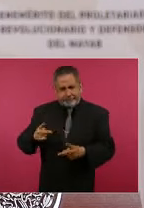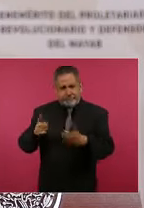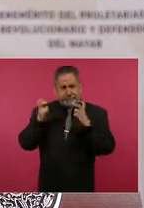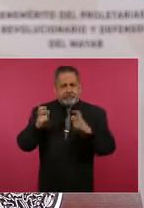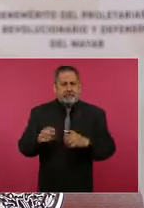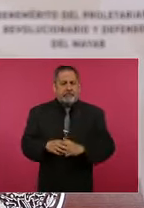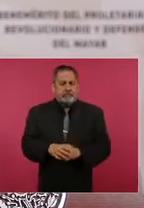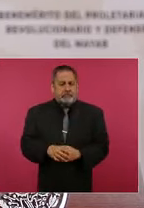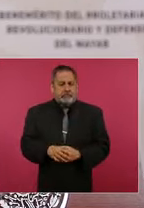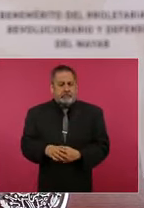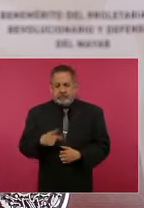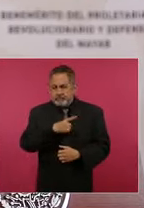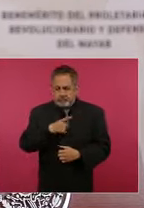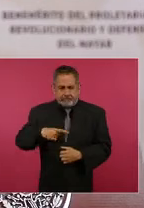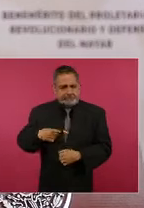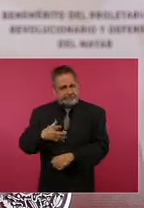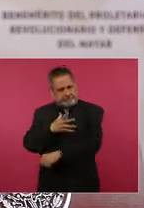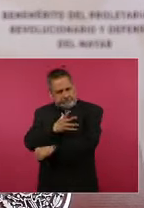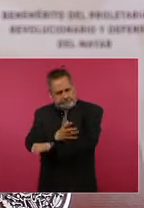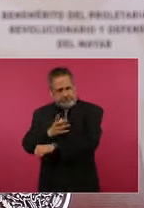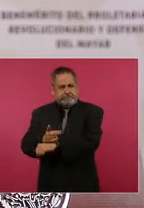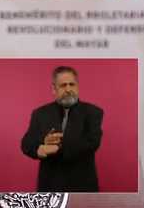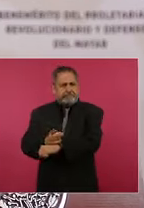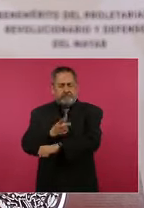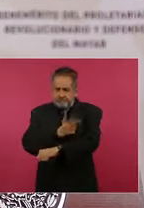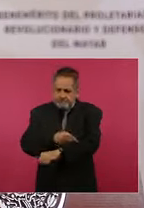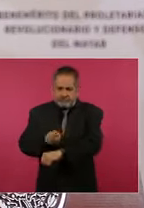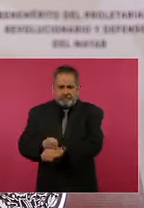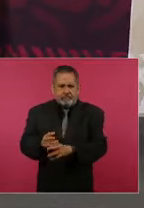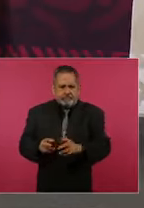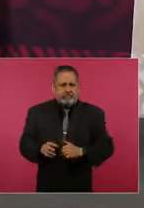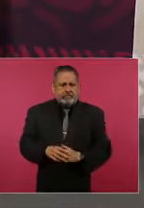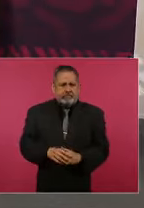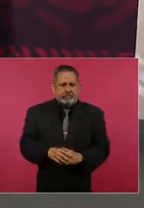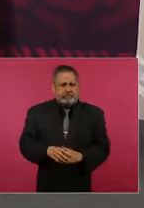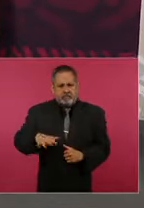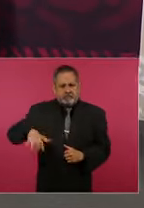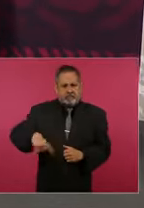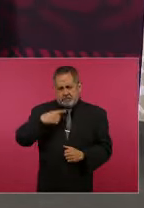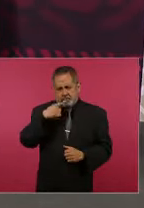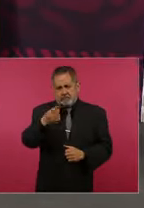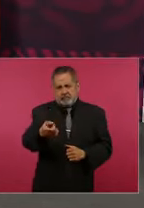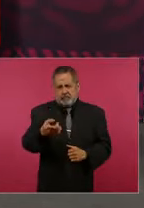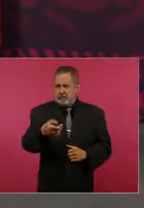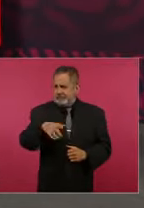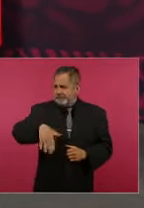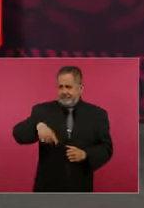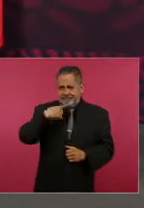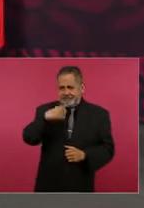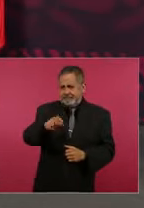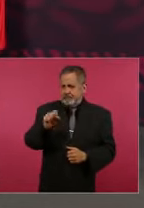y que hay que actuar con honestidad. Lo que plantea aquí Susana,